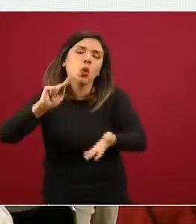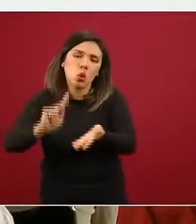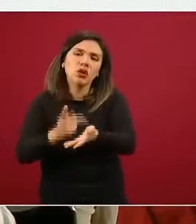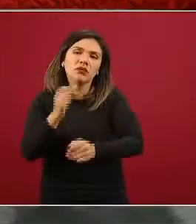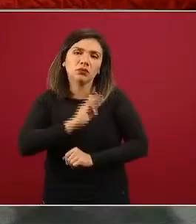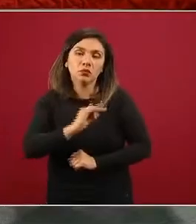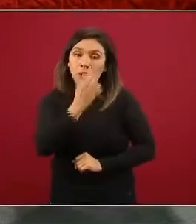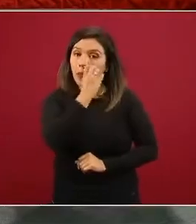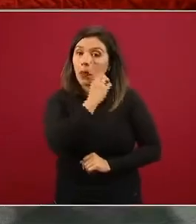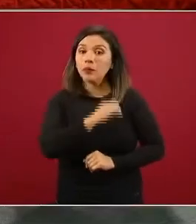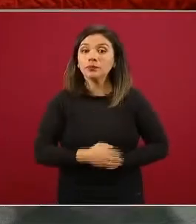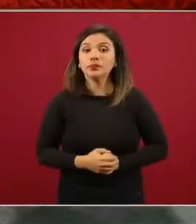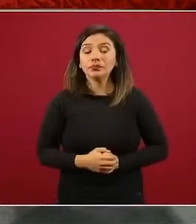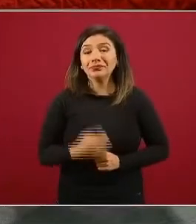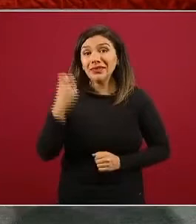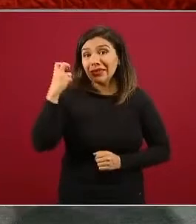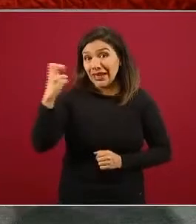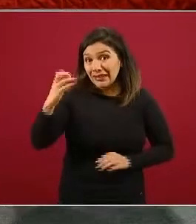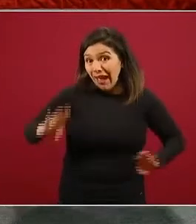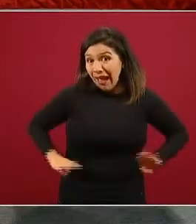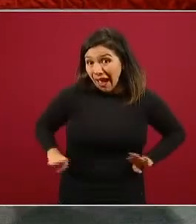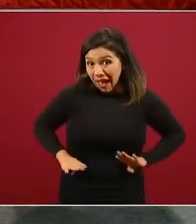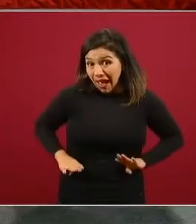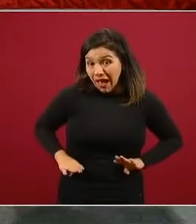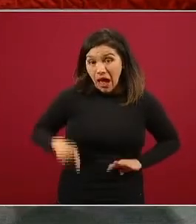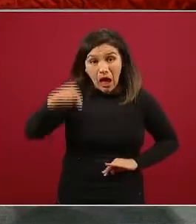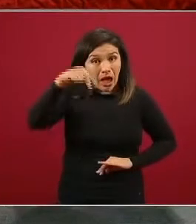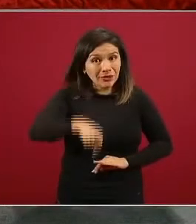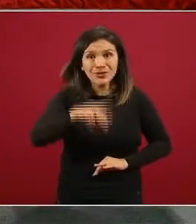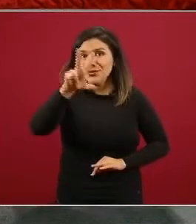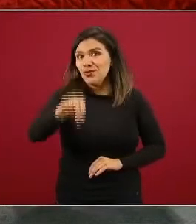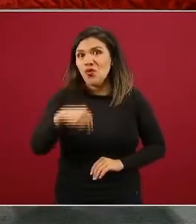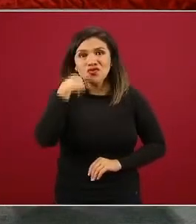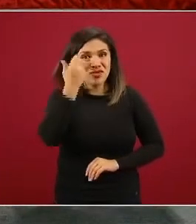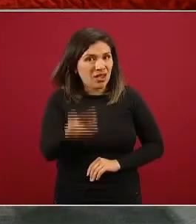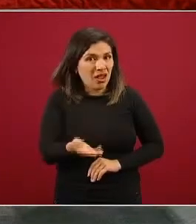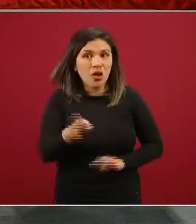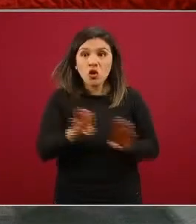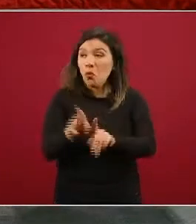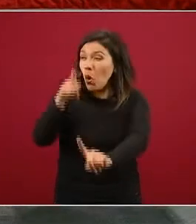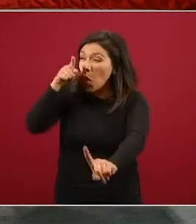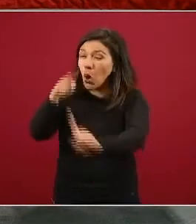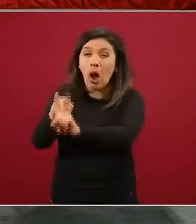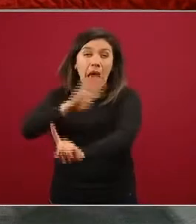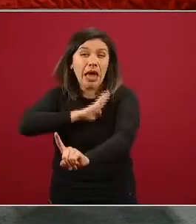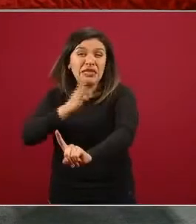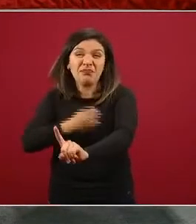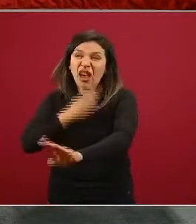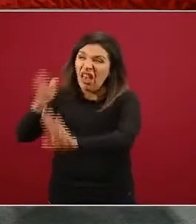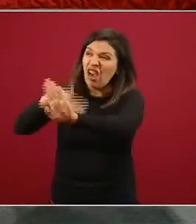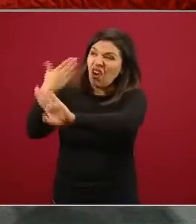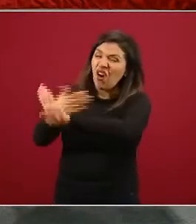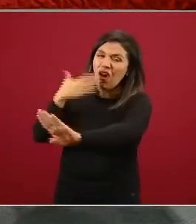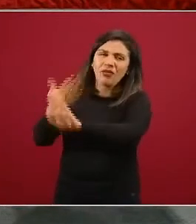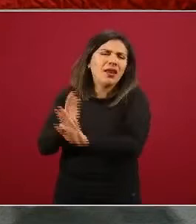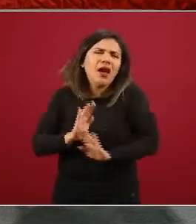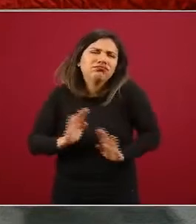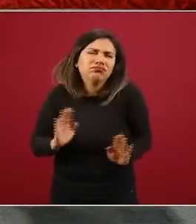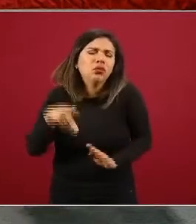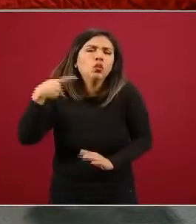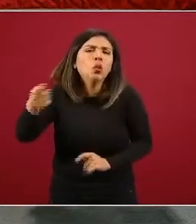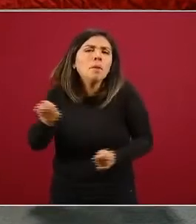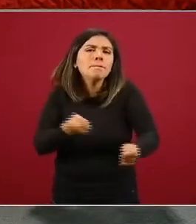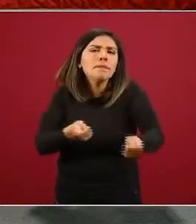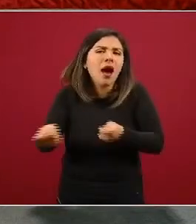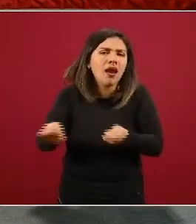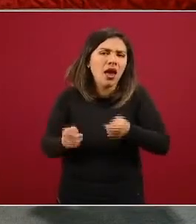virus. Esta situación, insisto, aquí no queremos particularizar a España por criticar en modo alguno su manejo de